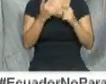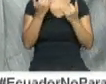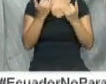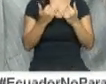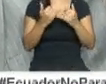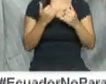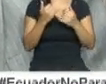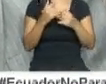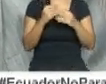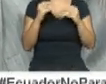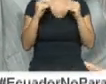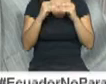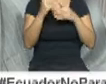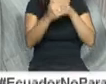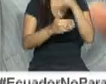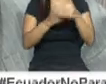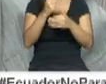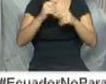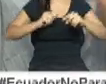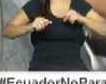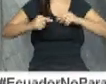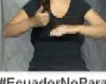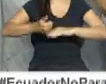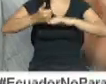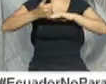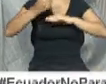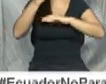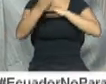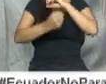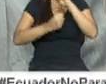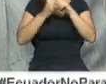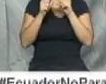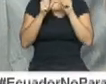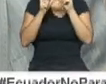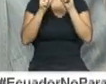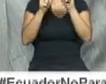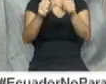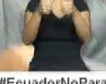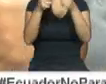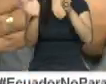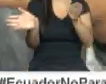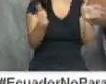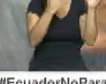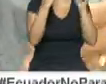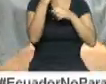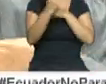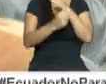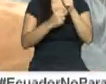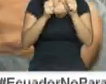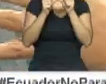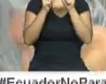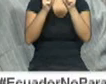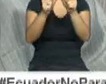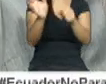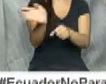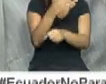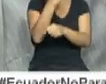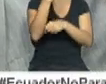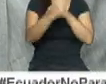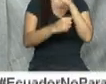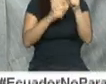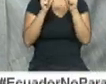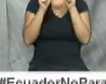jefes de comando conjunto 2 años, primera vez creo que en la historia, ¿sí? Entonces ha habido avances en el